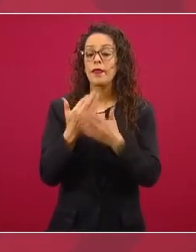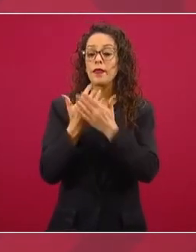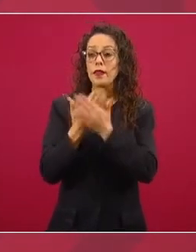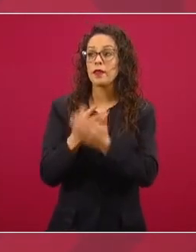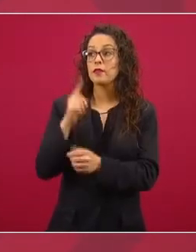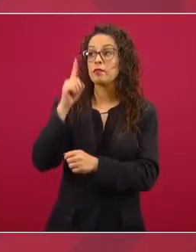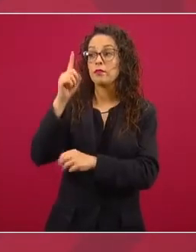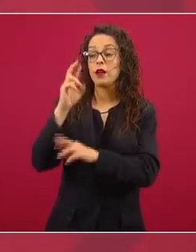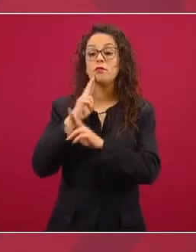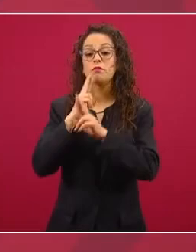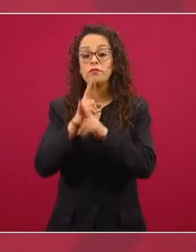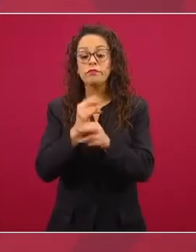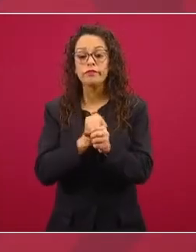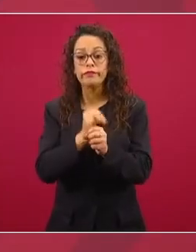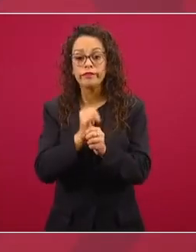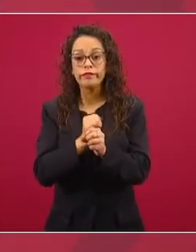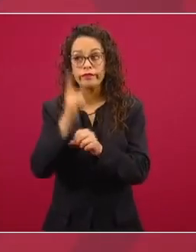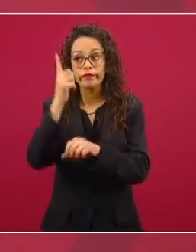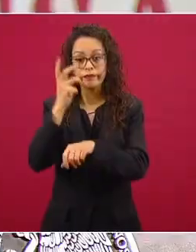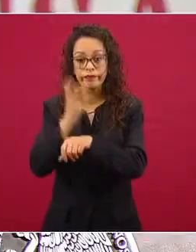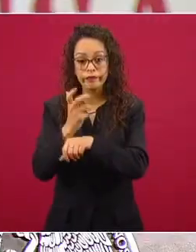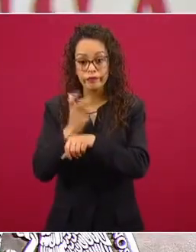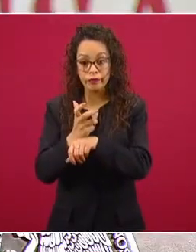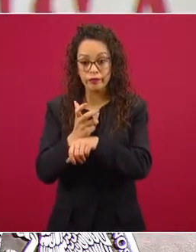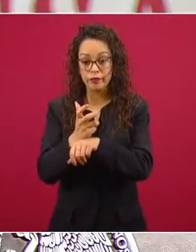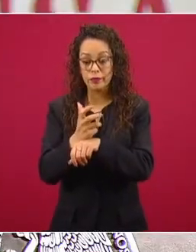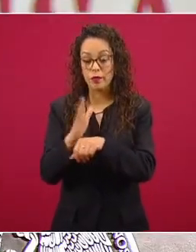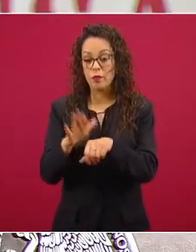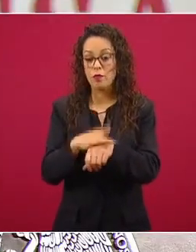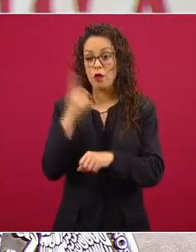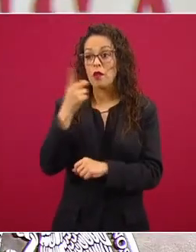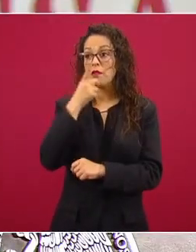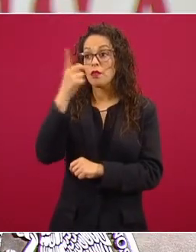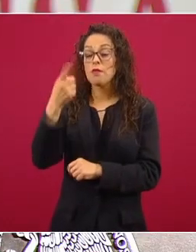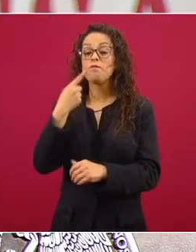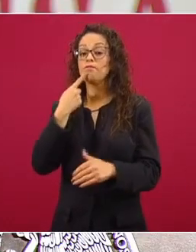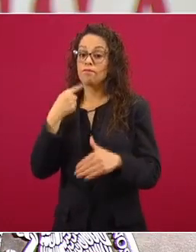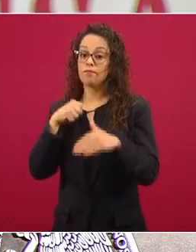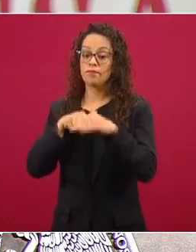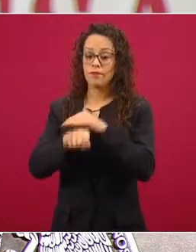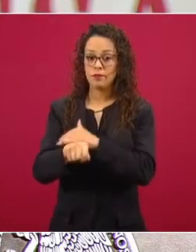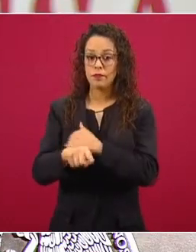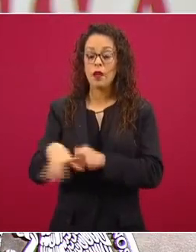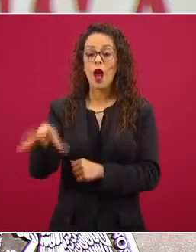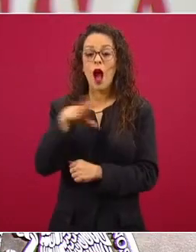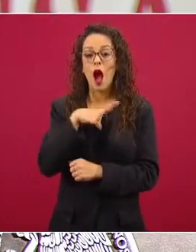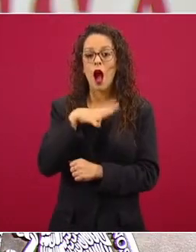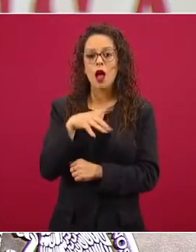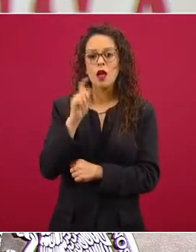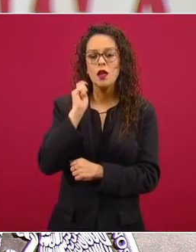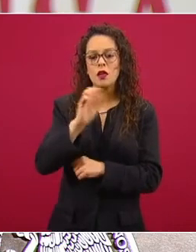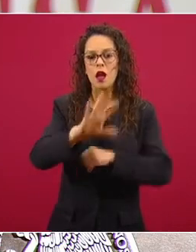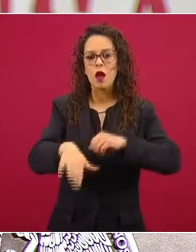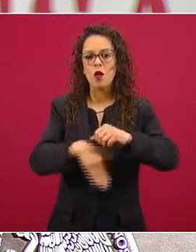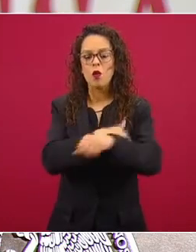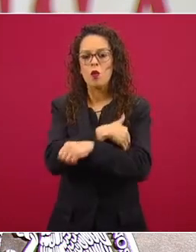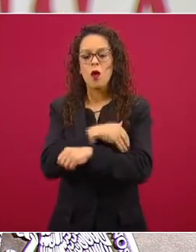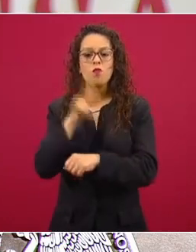investigación, se habla en la denuncia de que hay grabaciones,